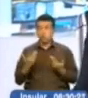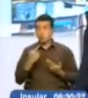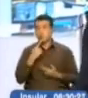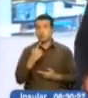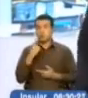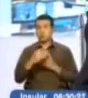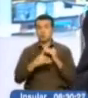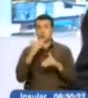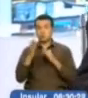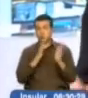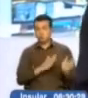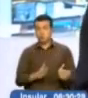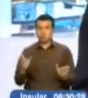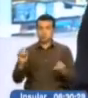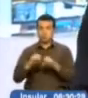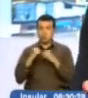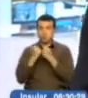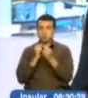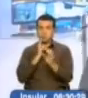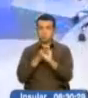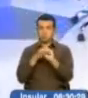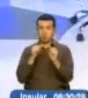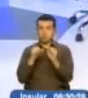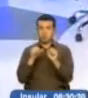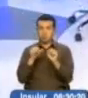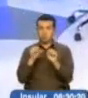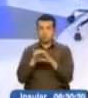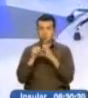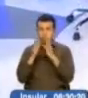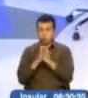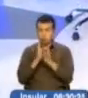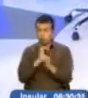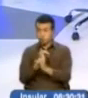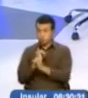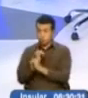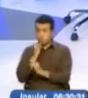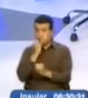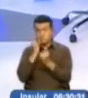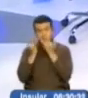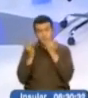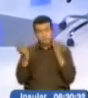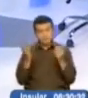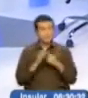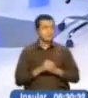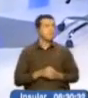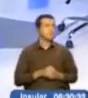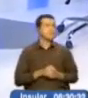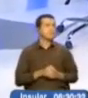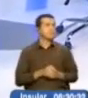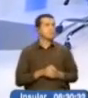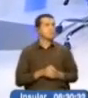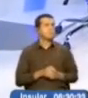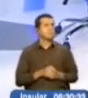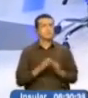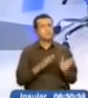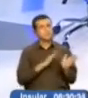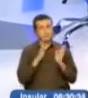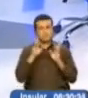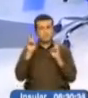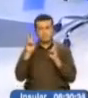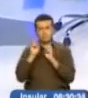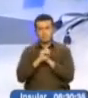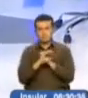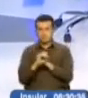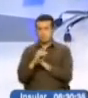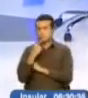que el proceso de organización social y participación social es un proceso institucionalizado. Y coincido completamente contigo. Y sobre lo otro, solo sobre la campaña,